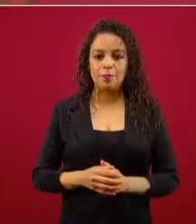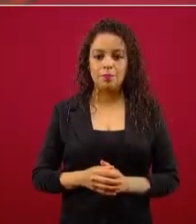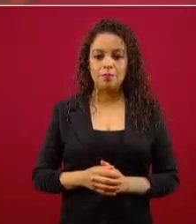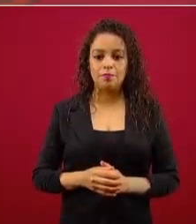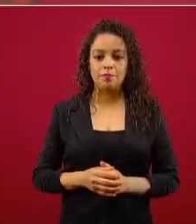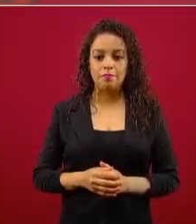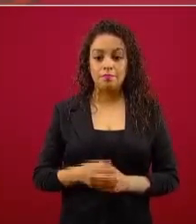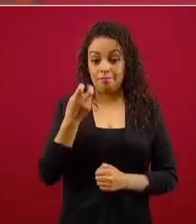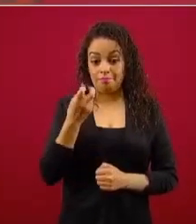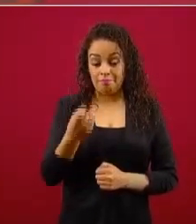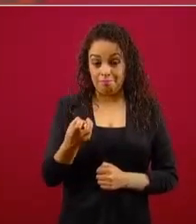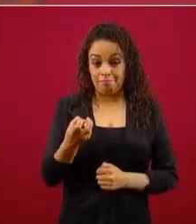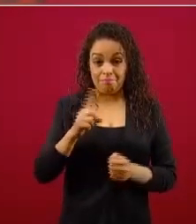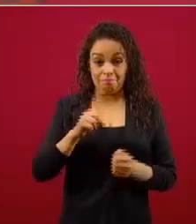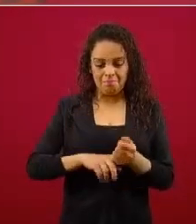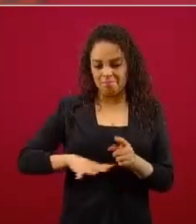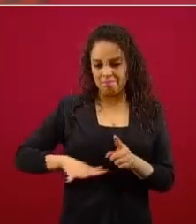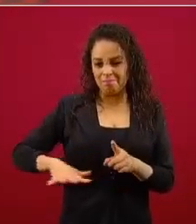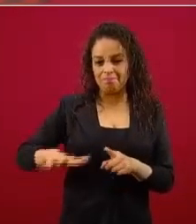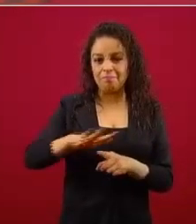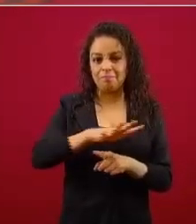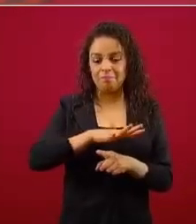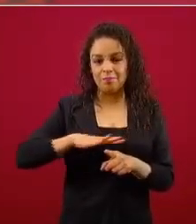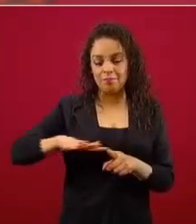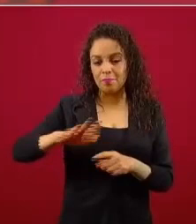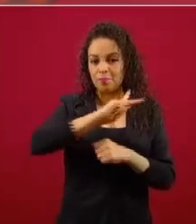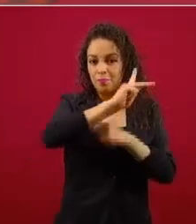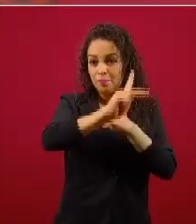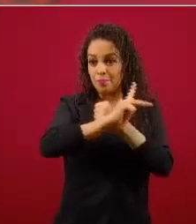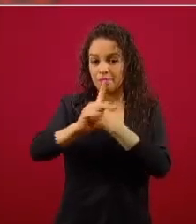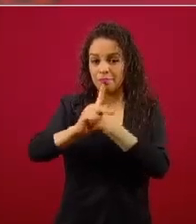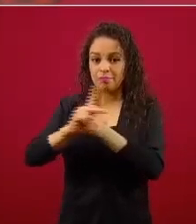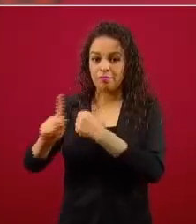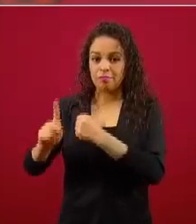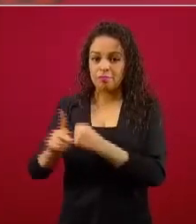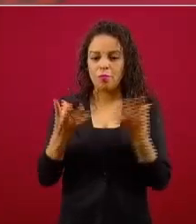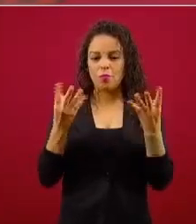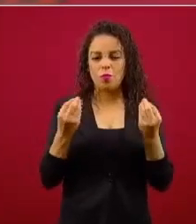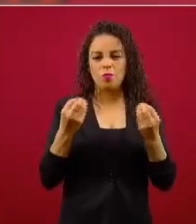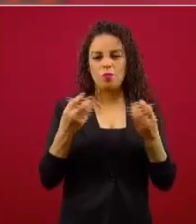la corrupción a los países.